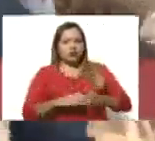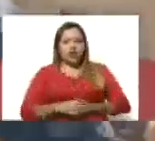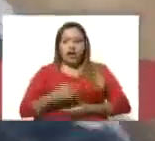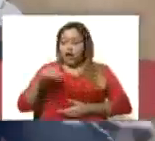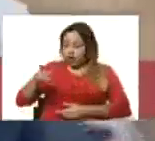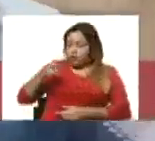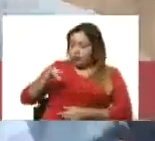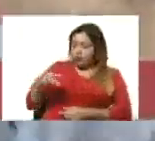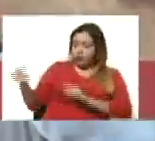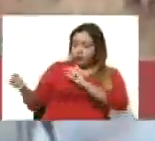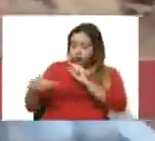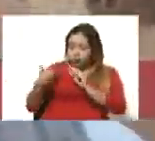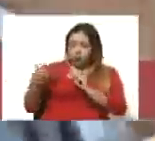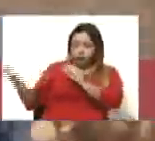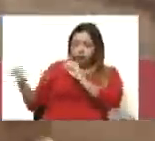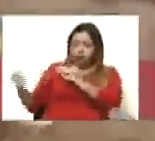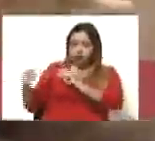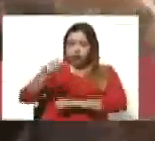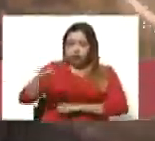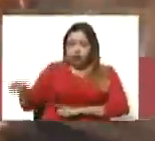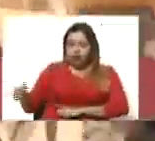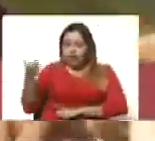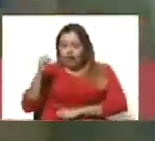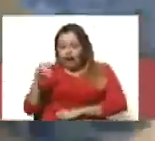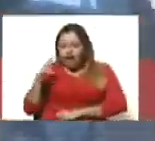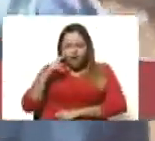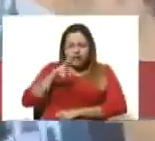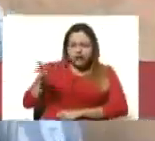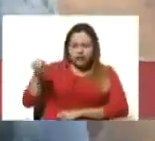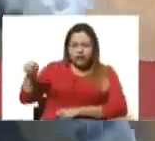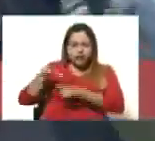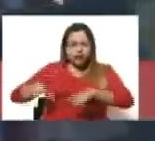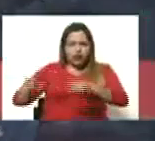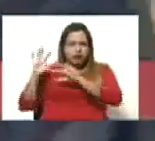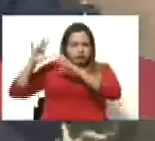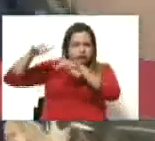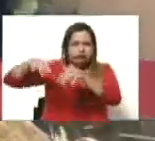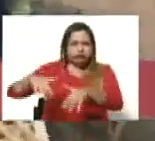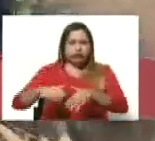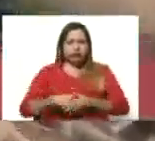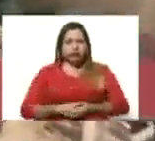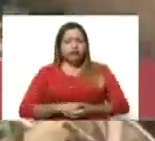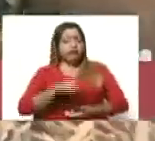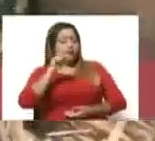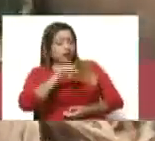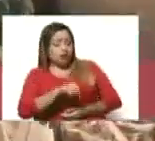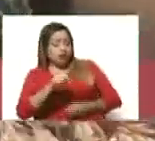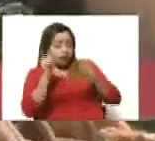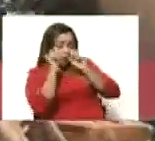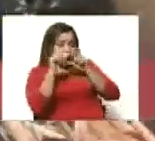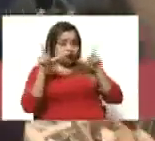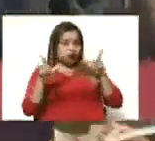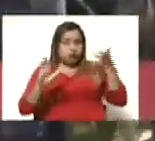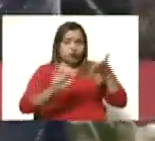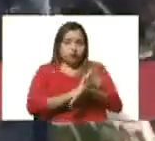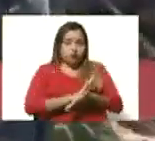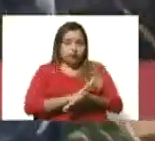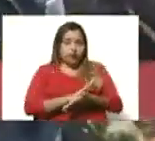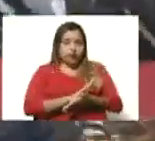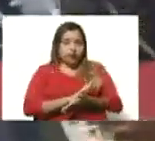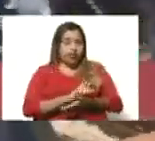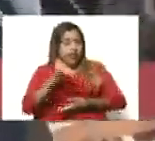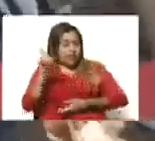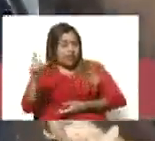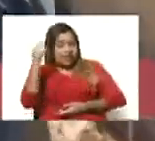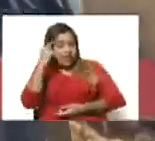con las comunidades que han podido identificar ustedes en esta zona de deslave? Sí, es realmente impactante lo que se vivió ese día y